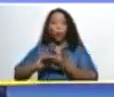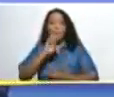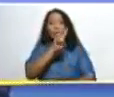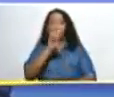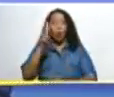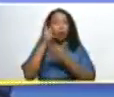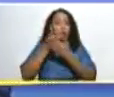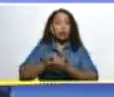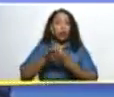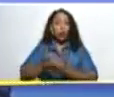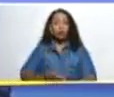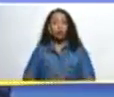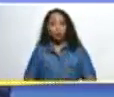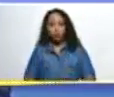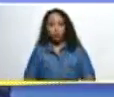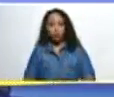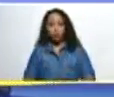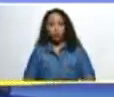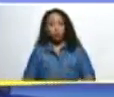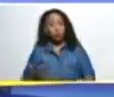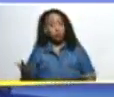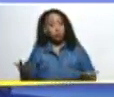toneladas. Ah, Douglas.